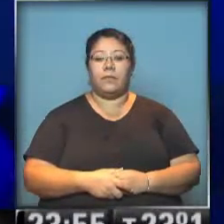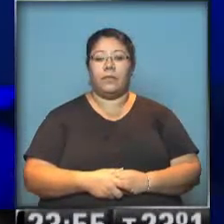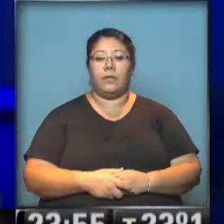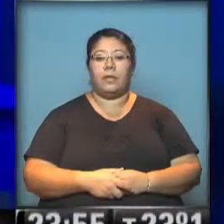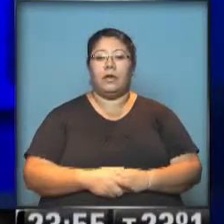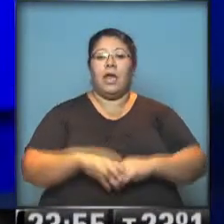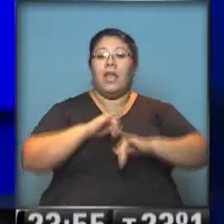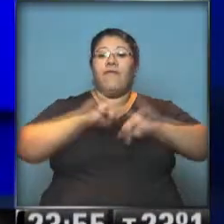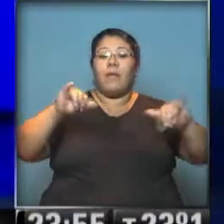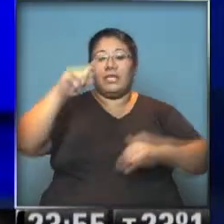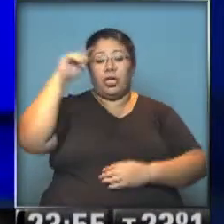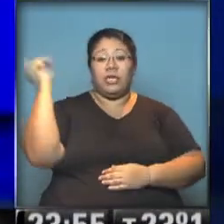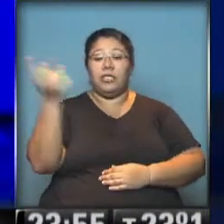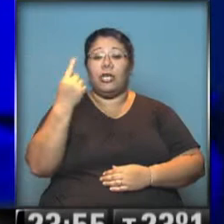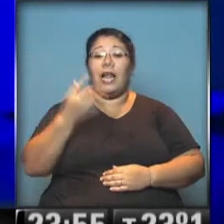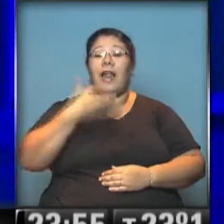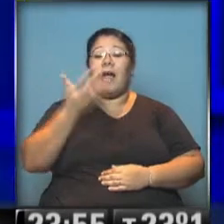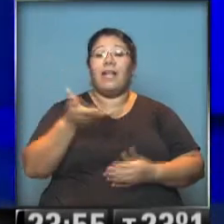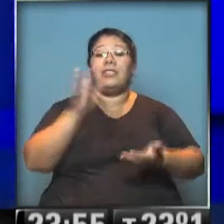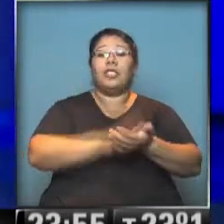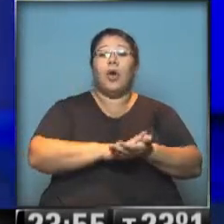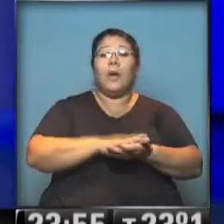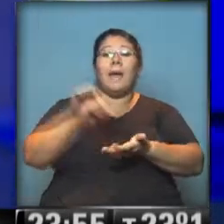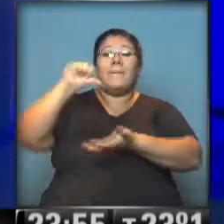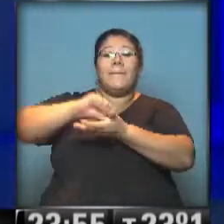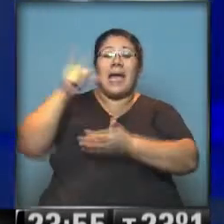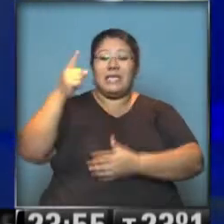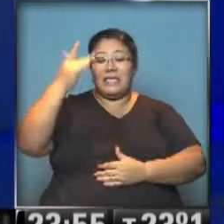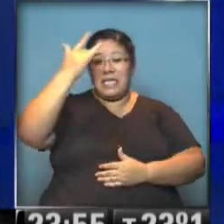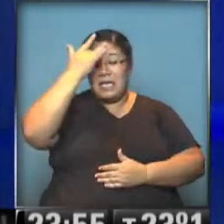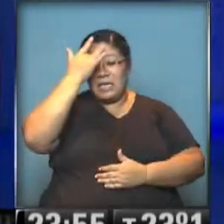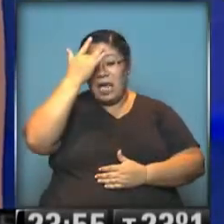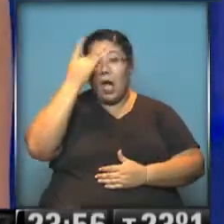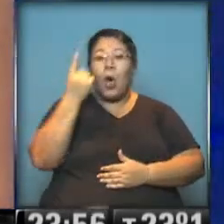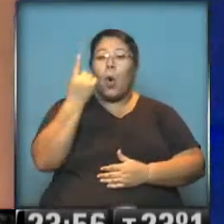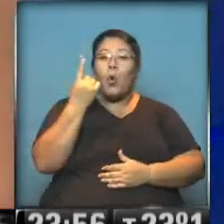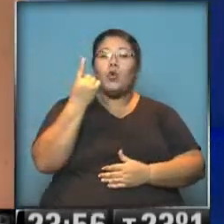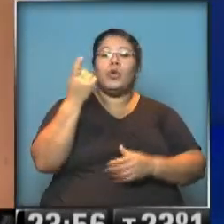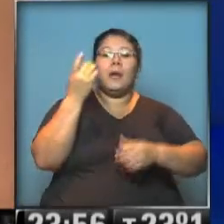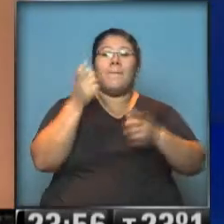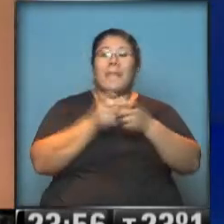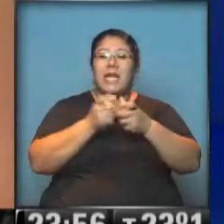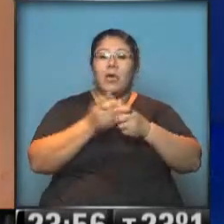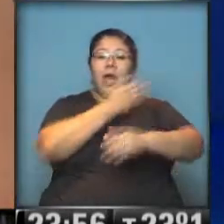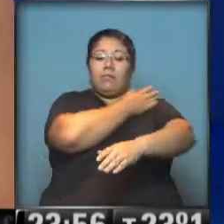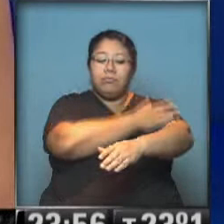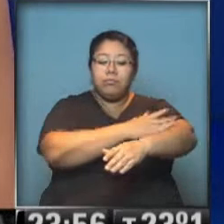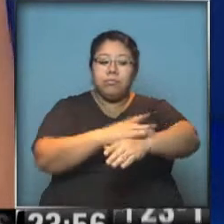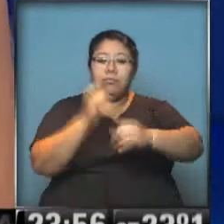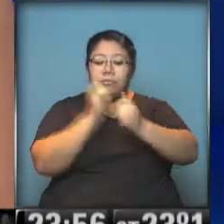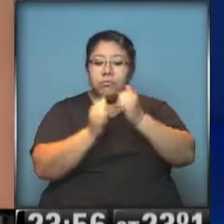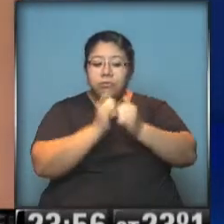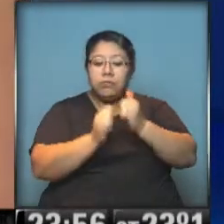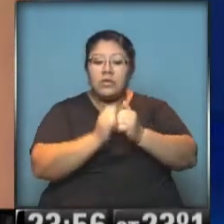La información internacional nos lleva a hablar de India, donde prohibieron un documental a un chico adolescente que fue violado en